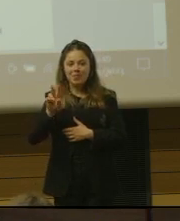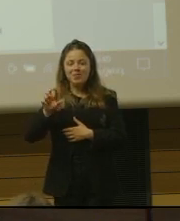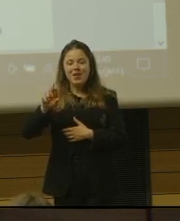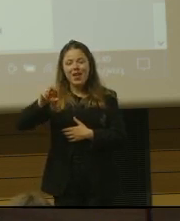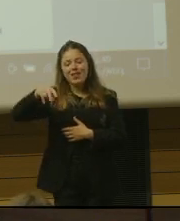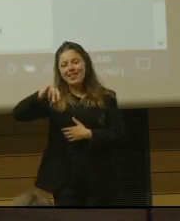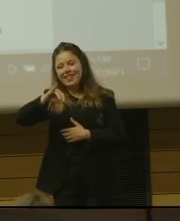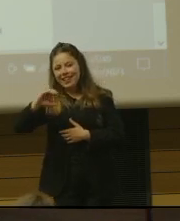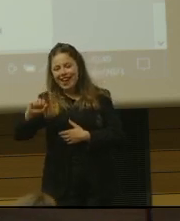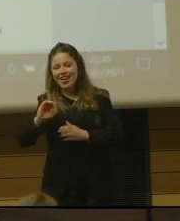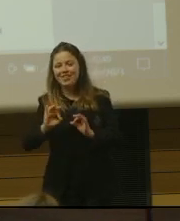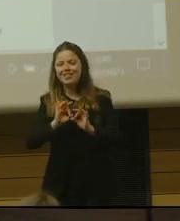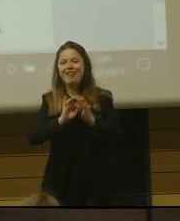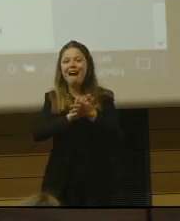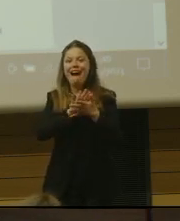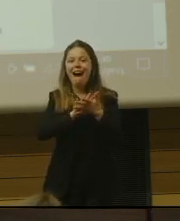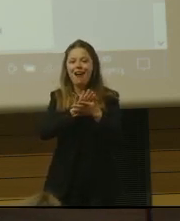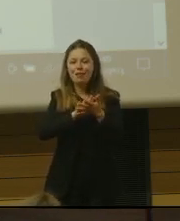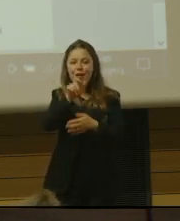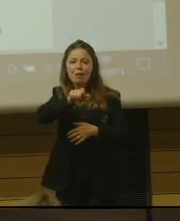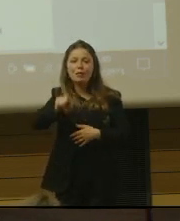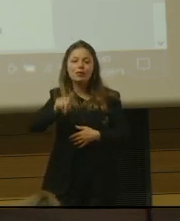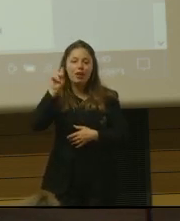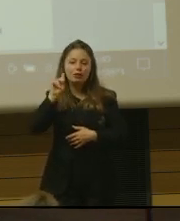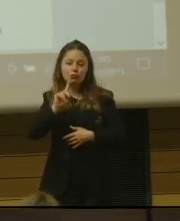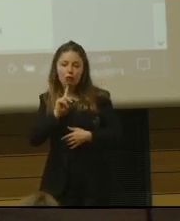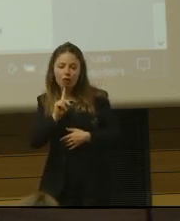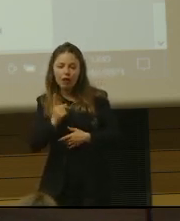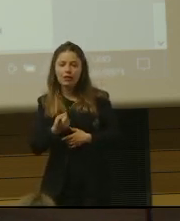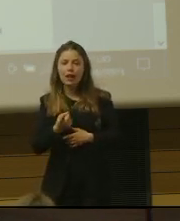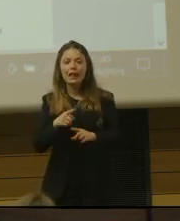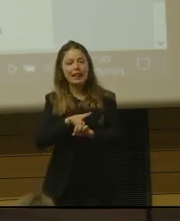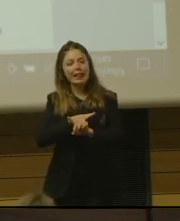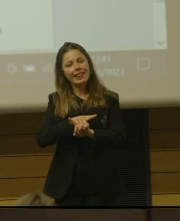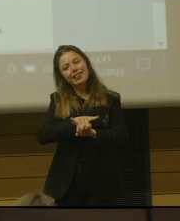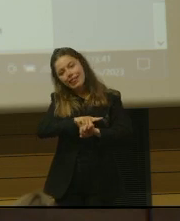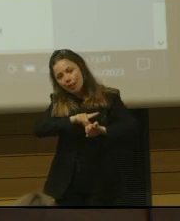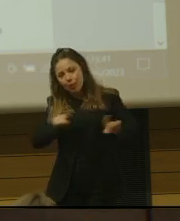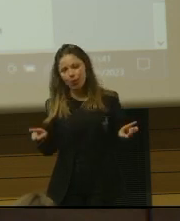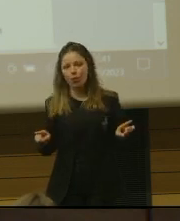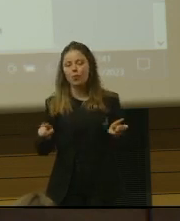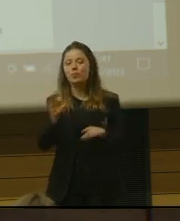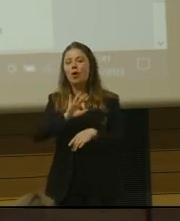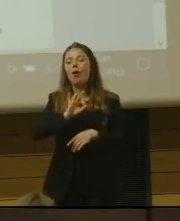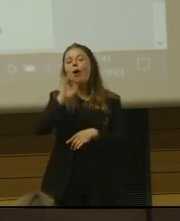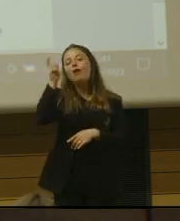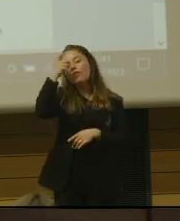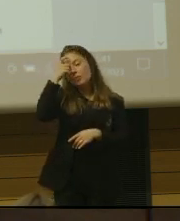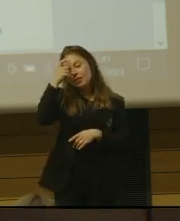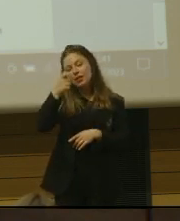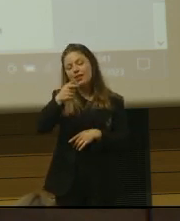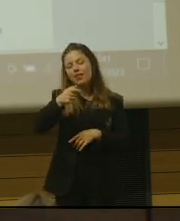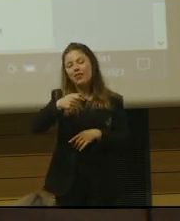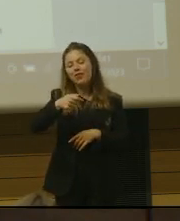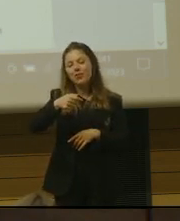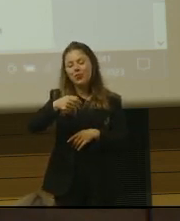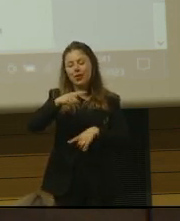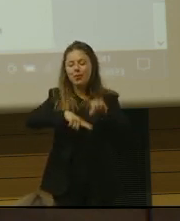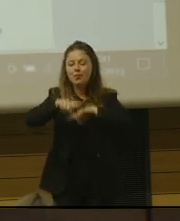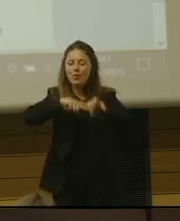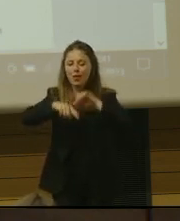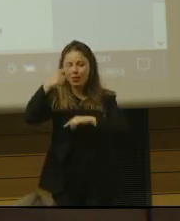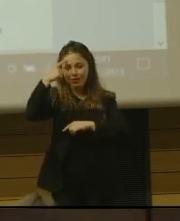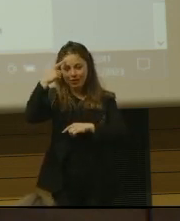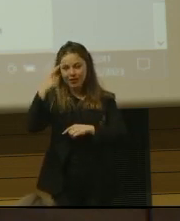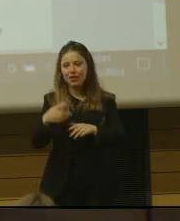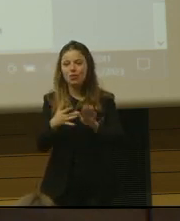iba a hablarnos de un poco del colectivo de los sordos, que tampoco llegamos a ello, o al colectivo de las enfermedades mentales, ¿no? Que también sabemos